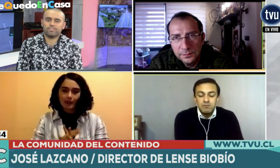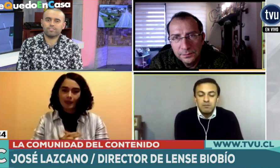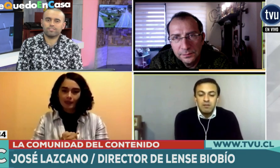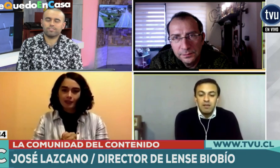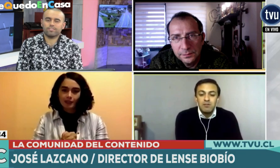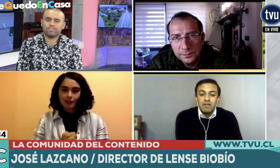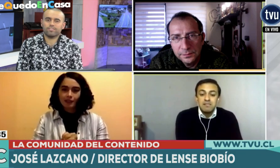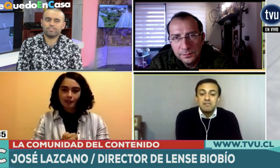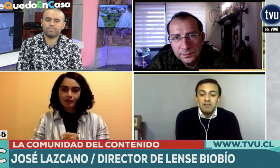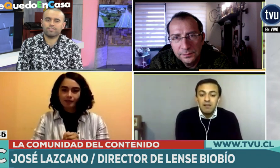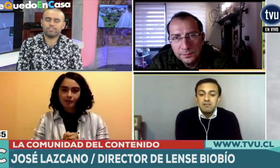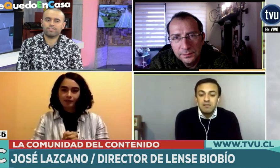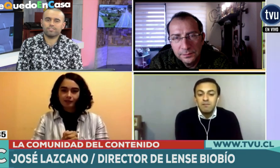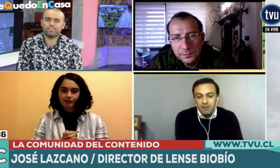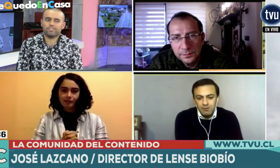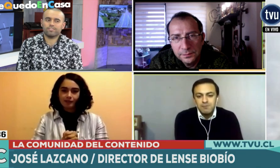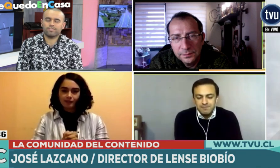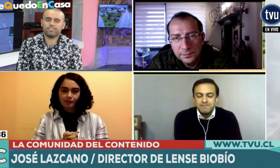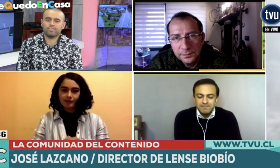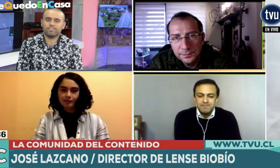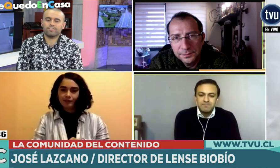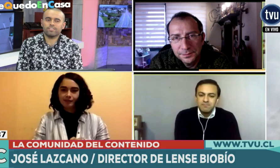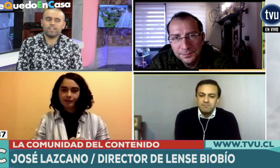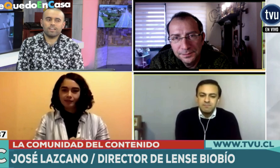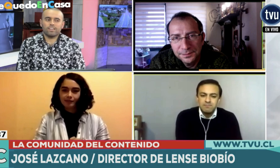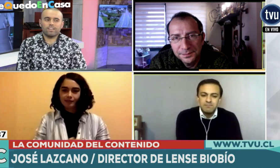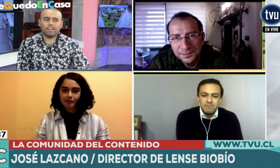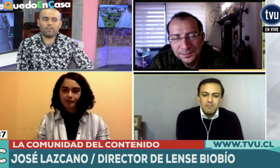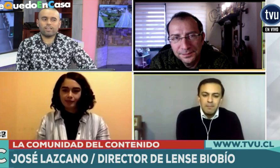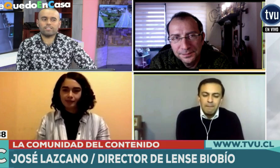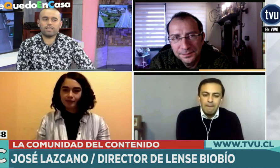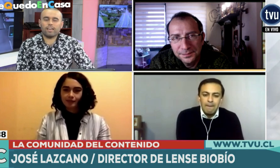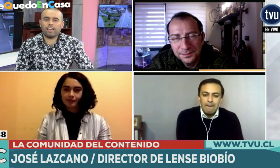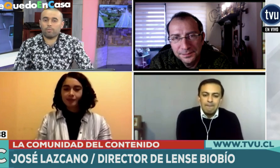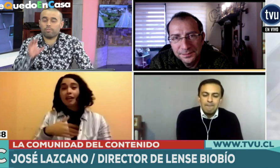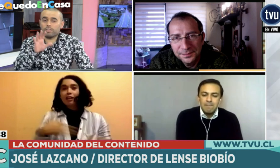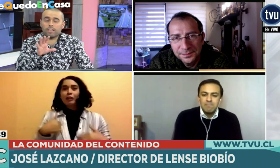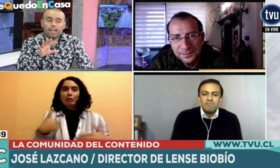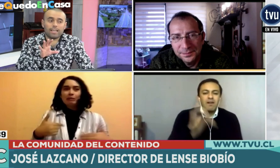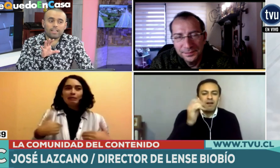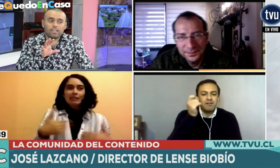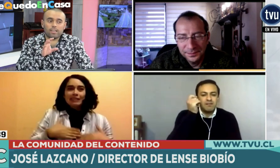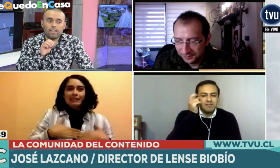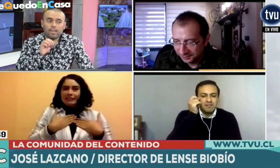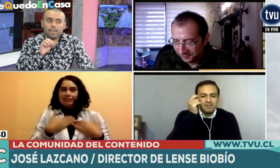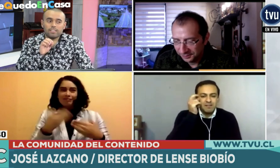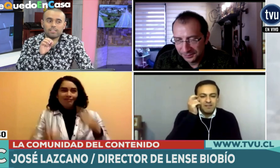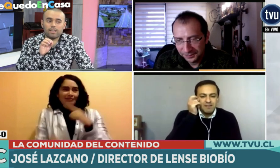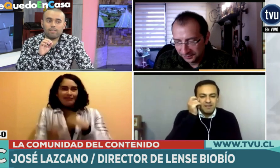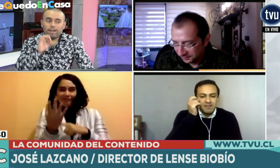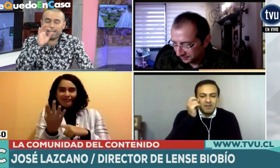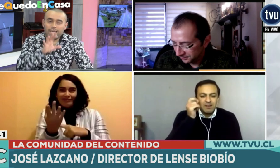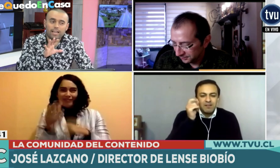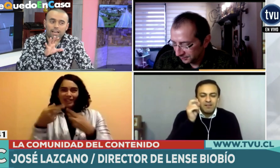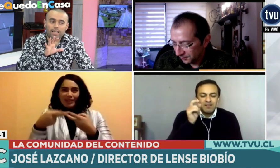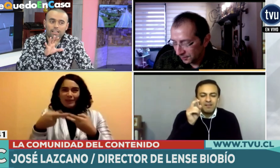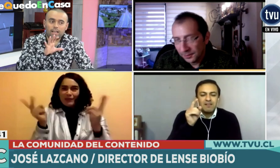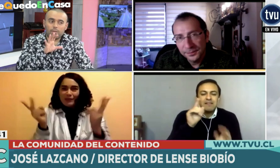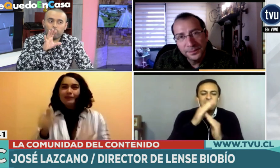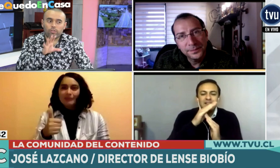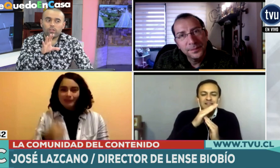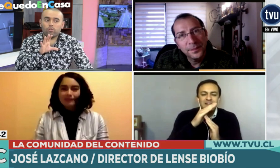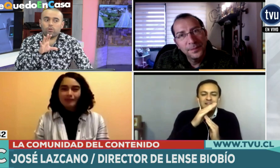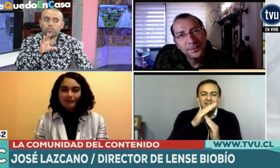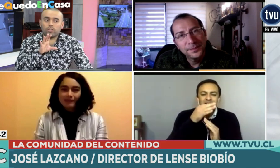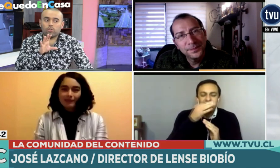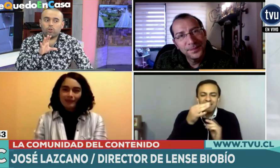información. Y ahí nació la necesidad de hacer el video. Claro que sí. Decirle a la gente que es Valesca la que